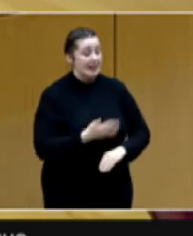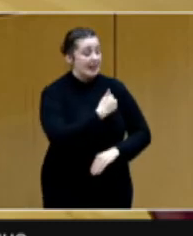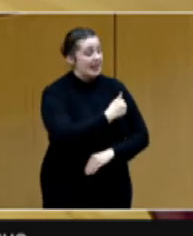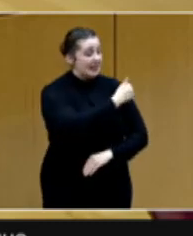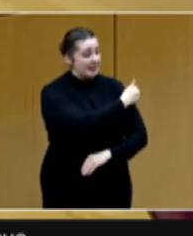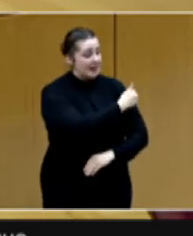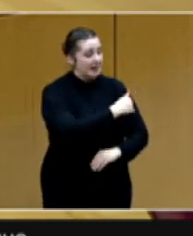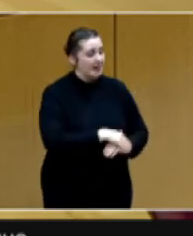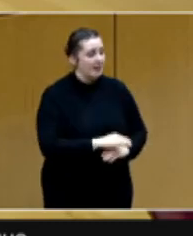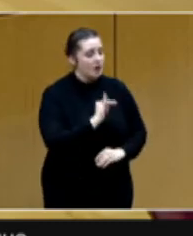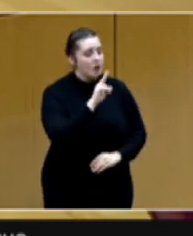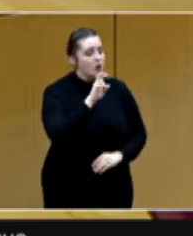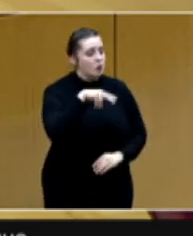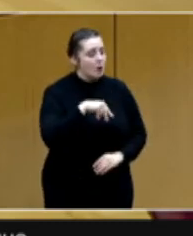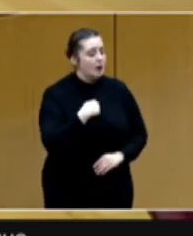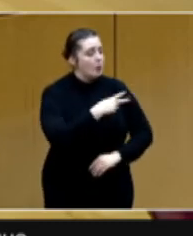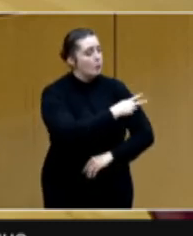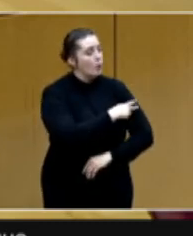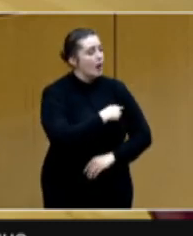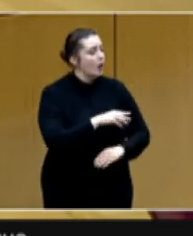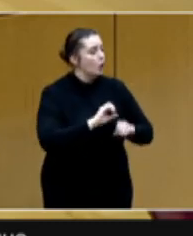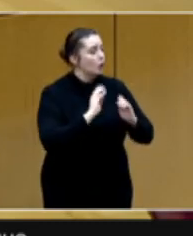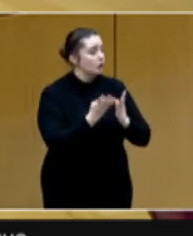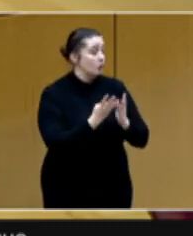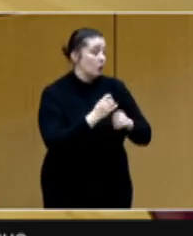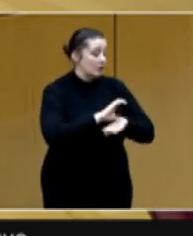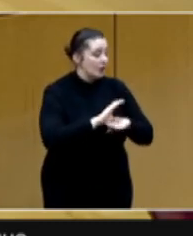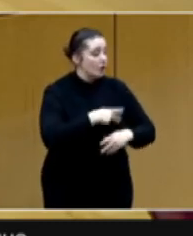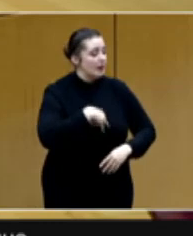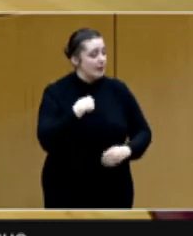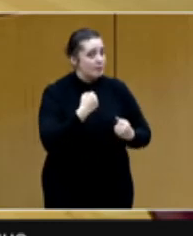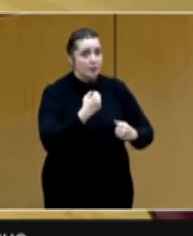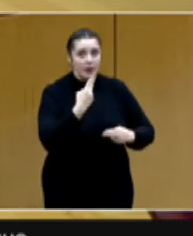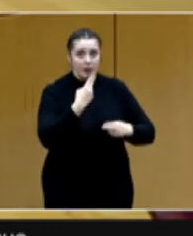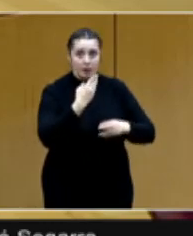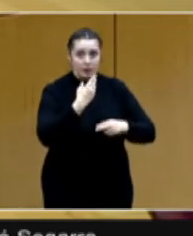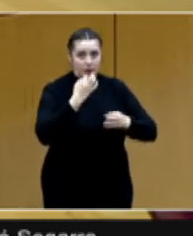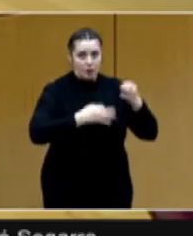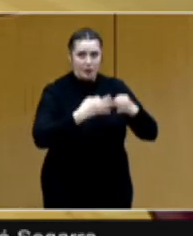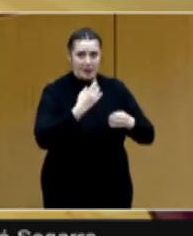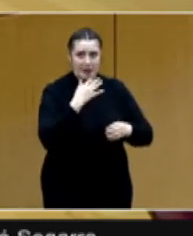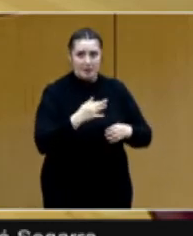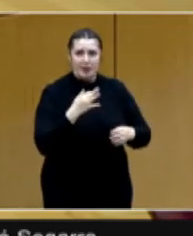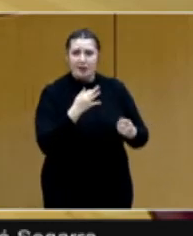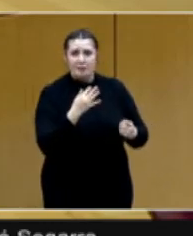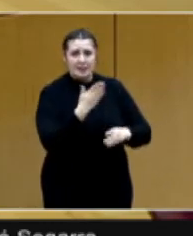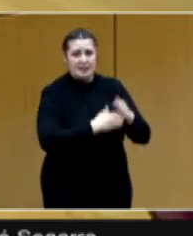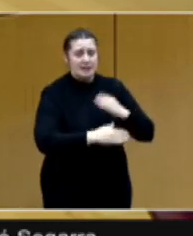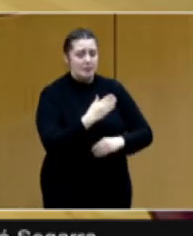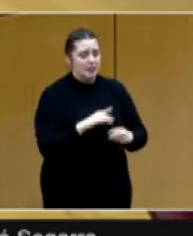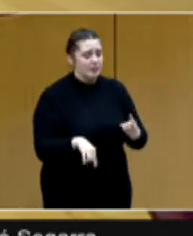Manuel Fernández Martínez vocal del Consejo general del poder judicial presidente del foro justicia y discapacidad más a la izquierda